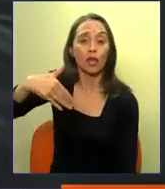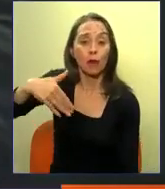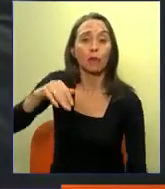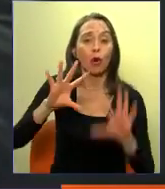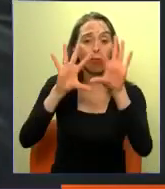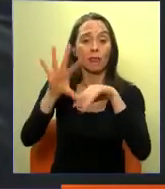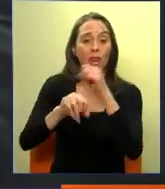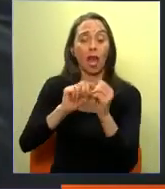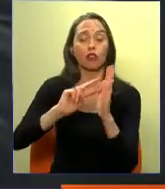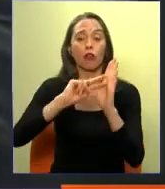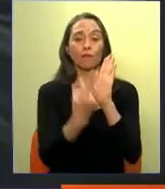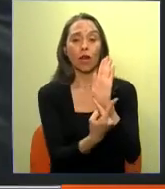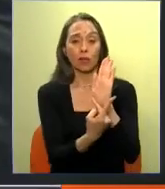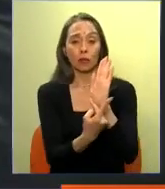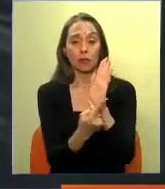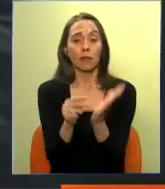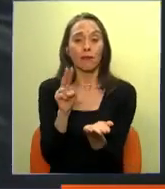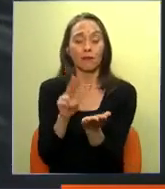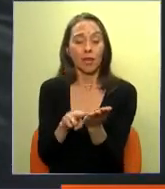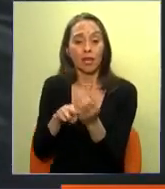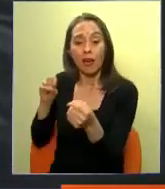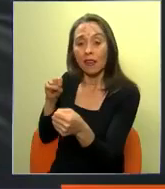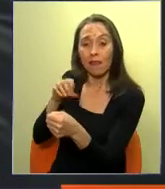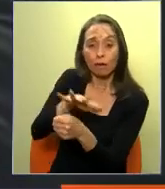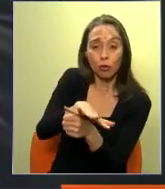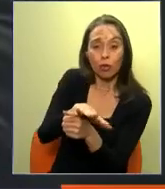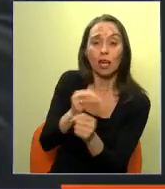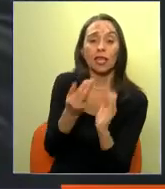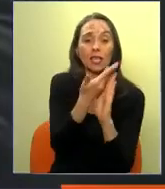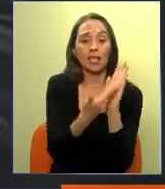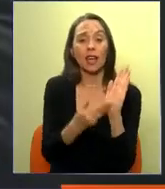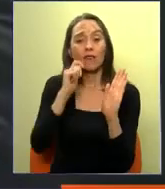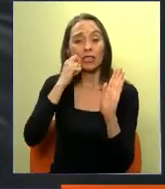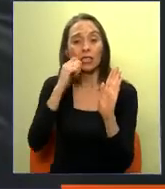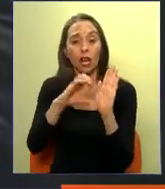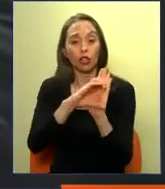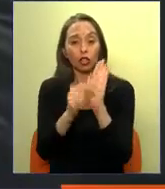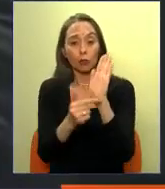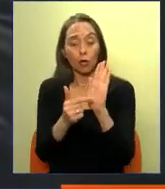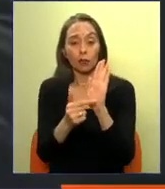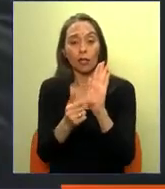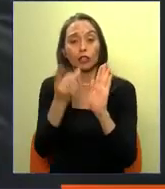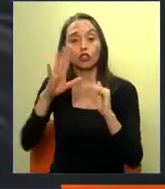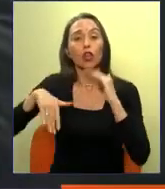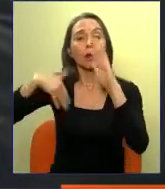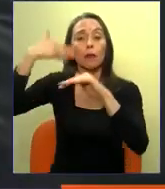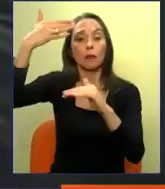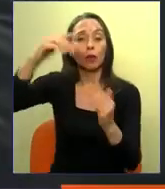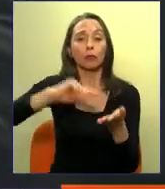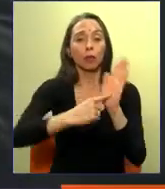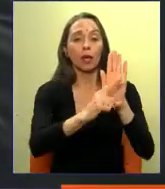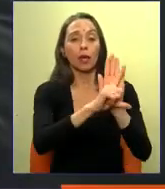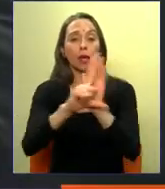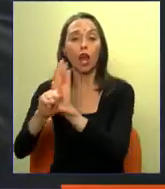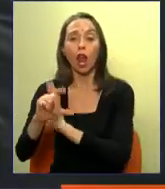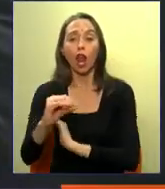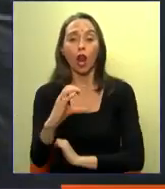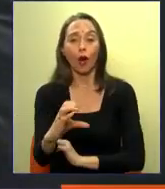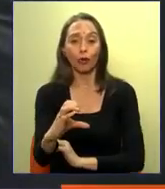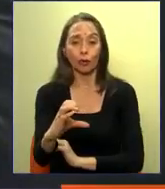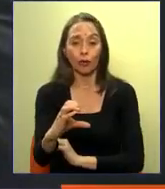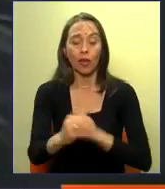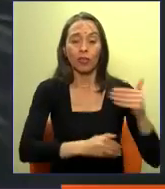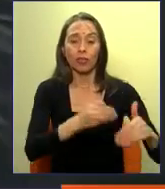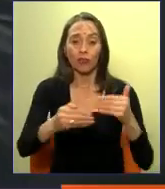década y cuyo verdadero alcance y significado conocerán solo cuando se dicten las leyes orgánicas, es